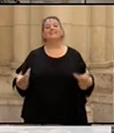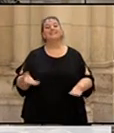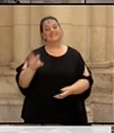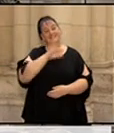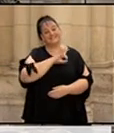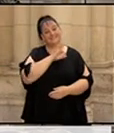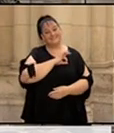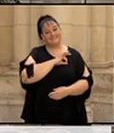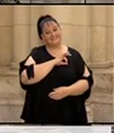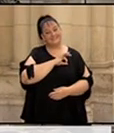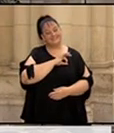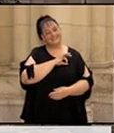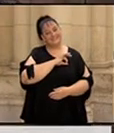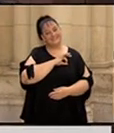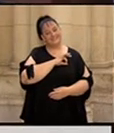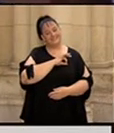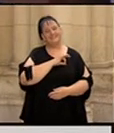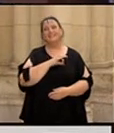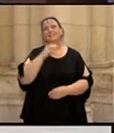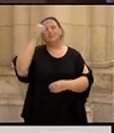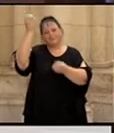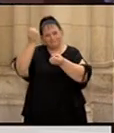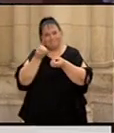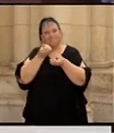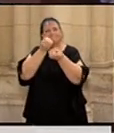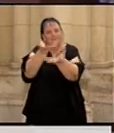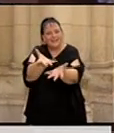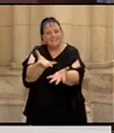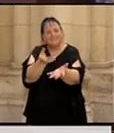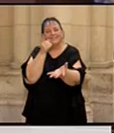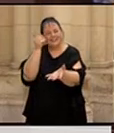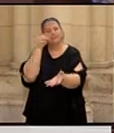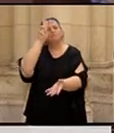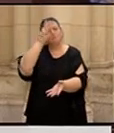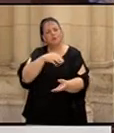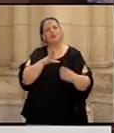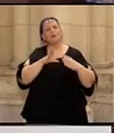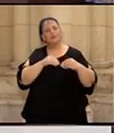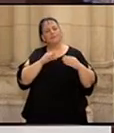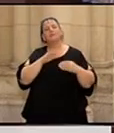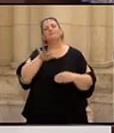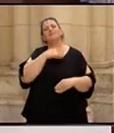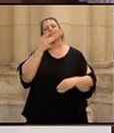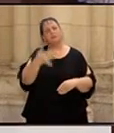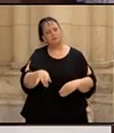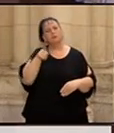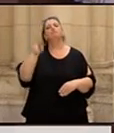Señor nos manifiesta que es compasivo y